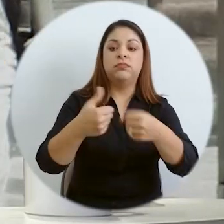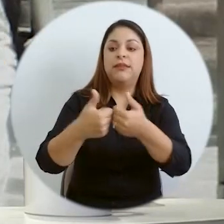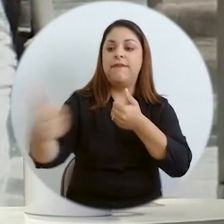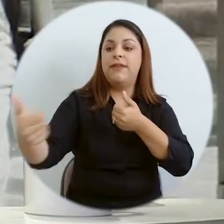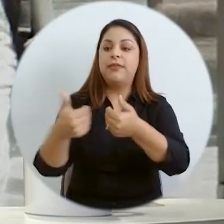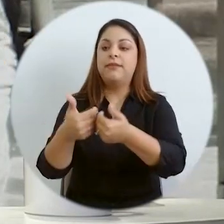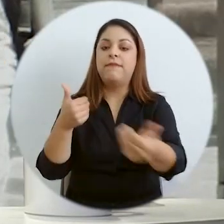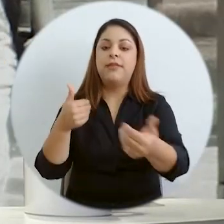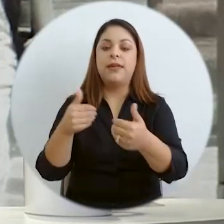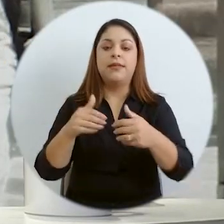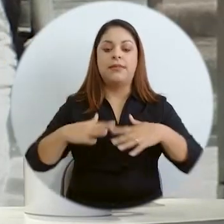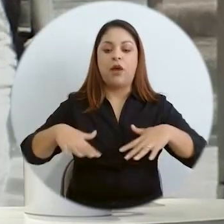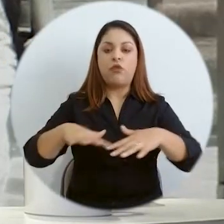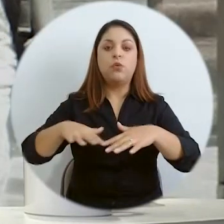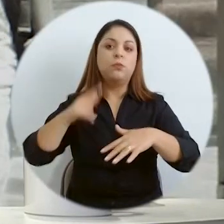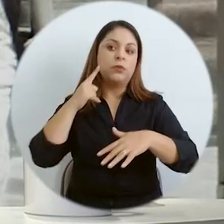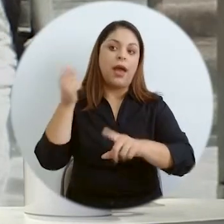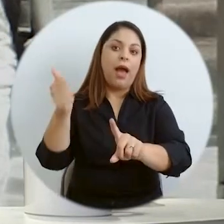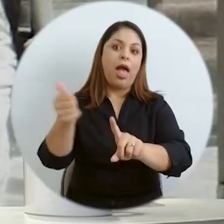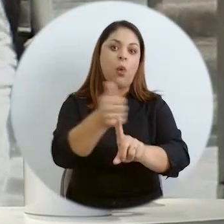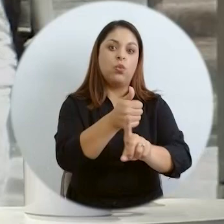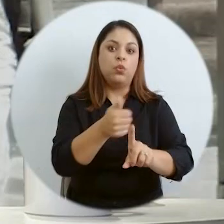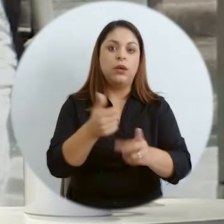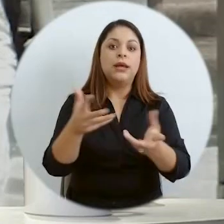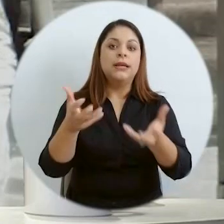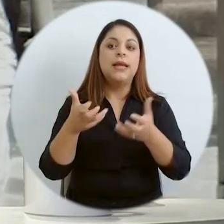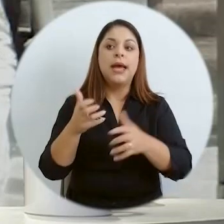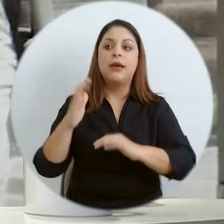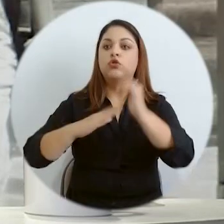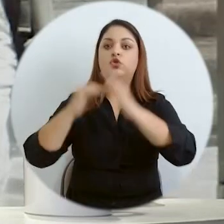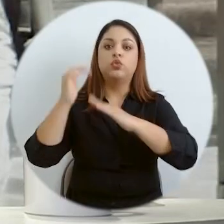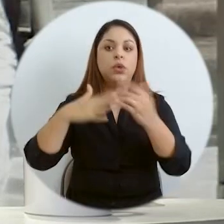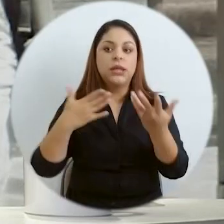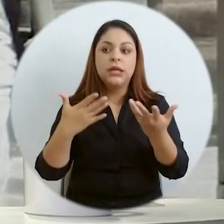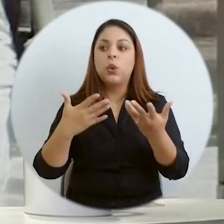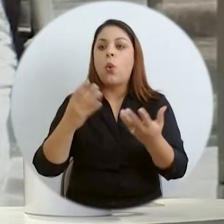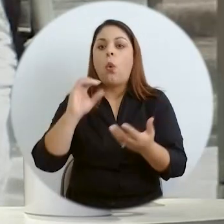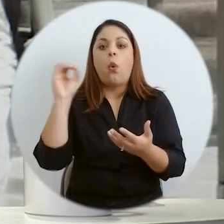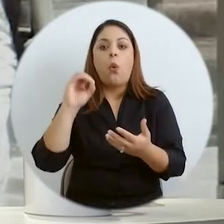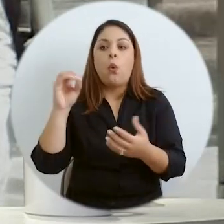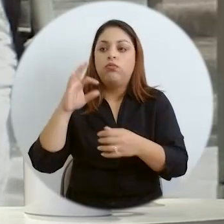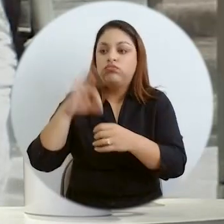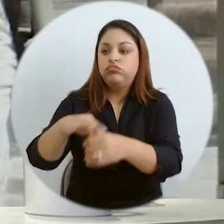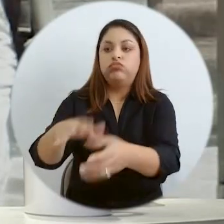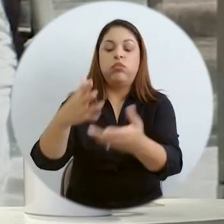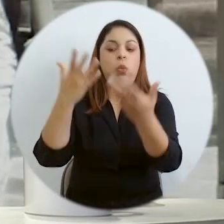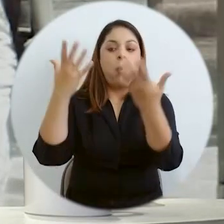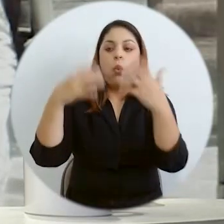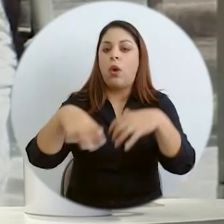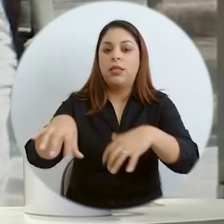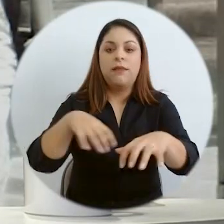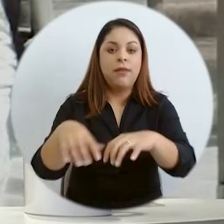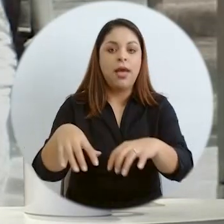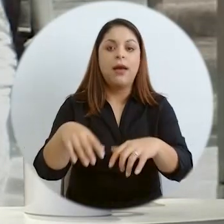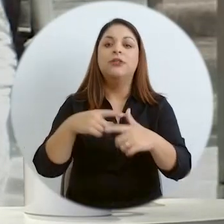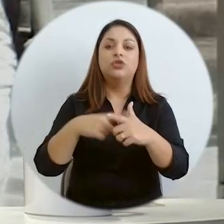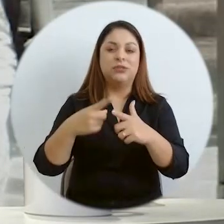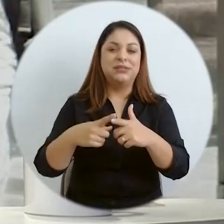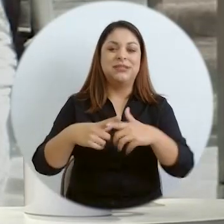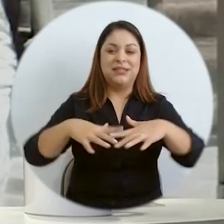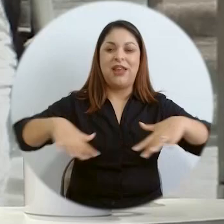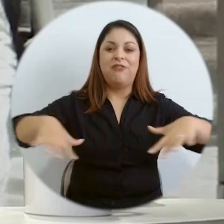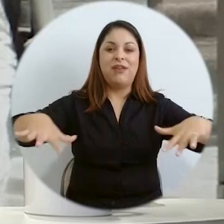seguir dividiendo ese terreno porque cada uno quiere poder ejercer su actividad en alguna parte diferente. Entonces el terreno se tiene que